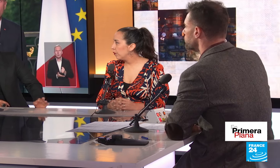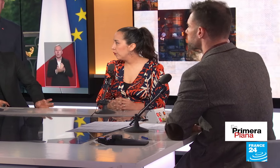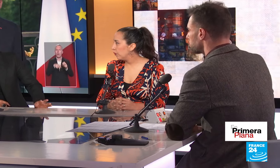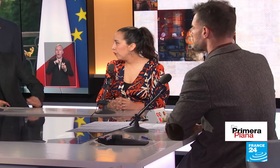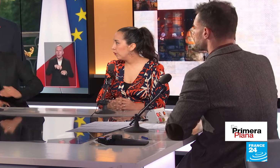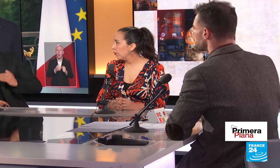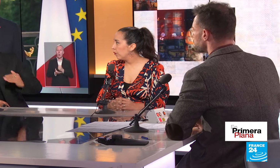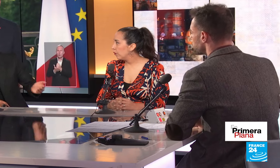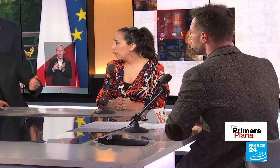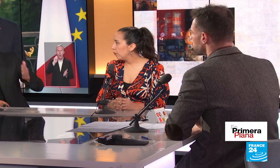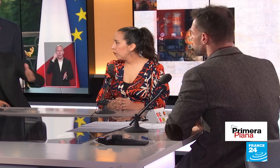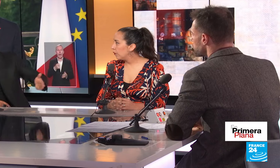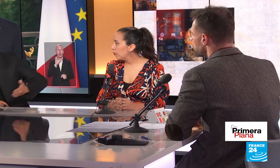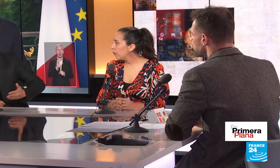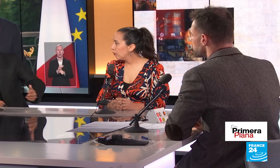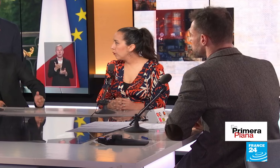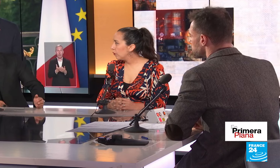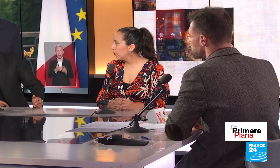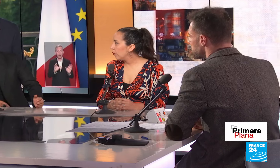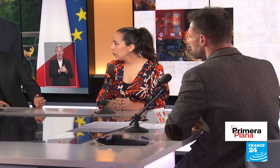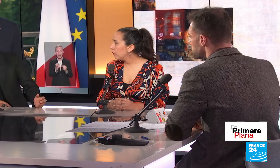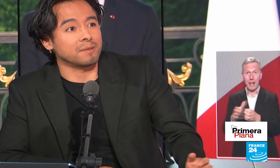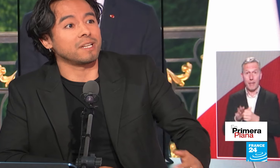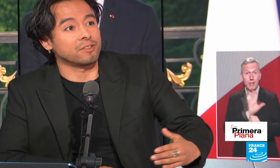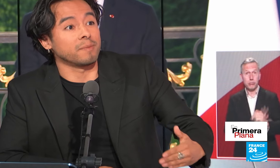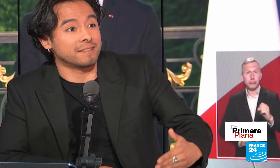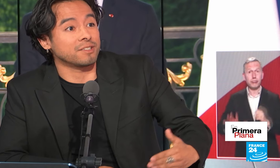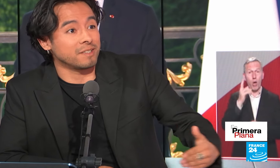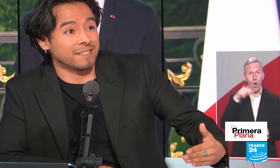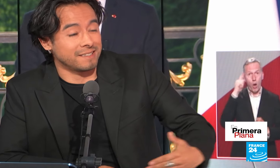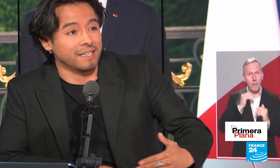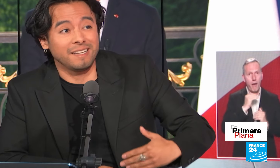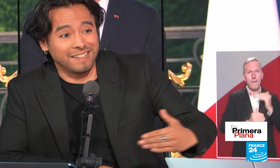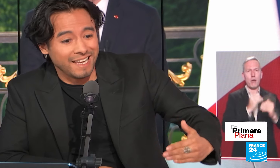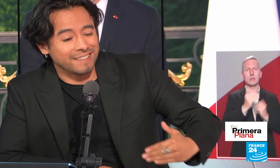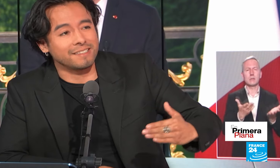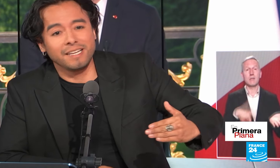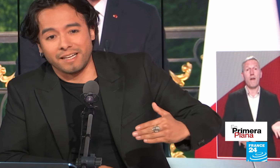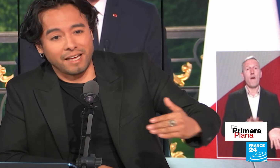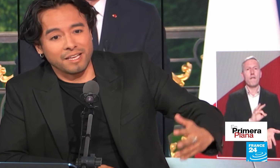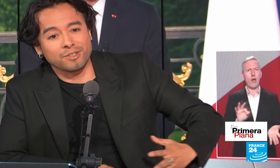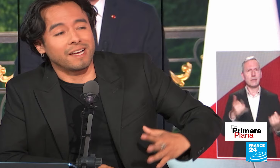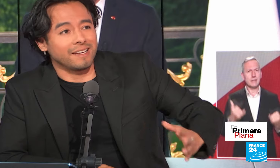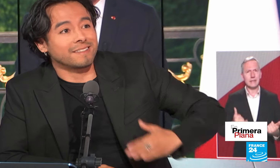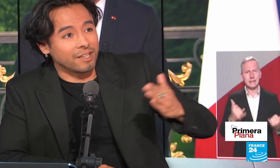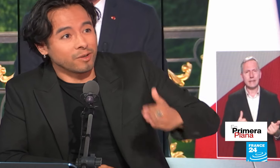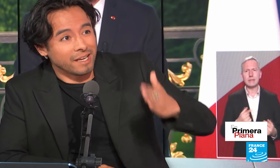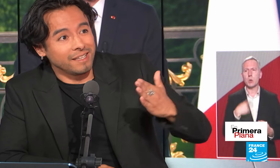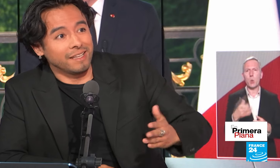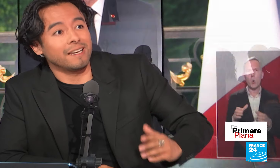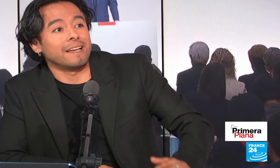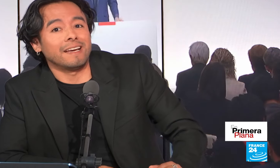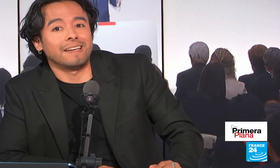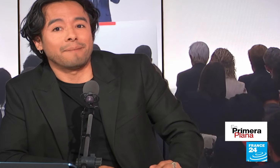disminuido desde hace muchos años no es algo que sea reciente porque como lo decíamos la normalización desde hace 10 años ha estado